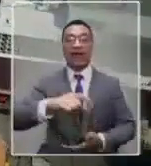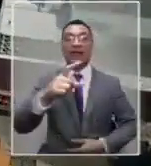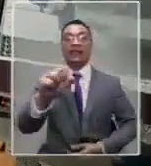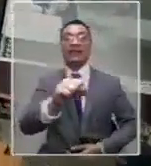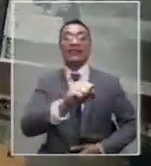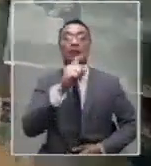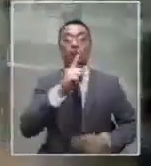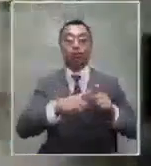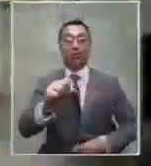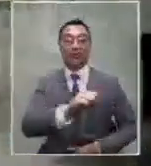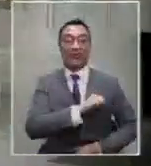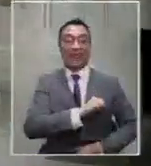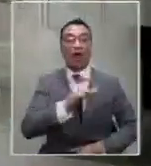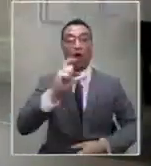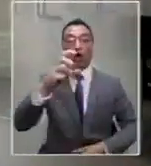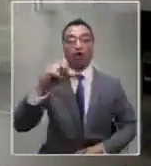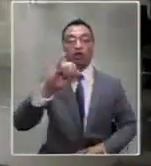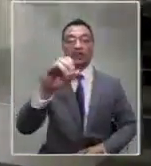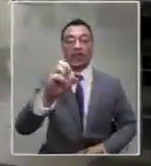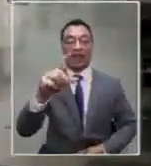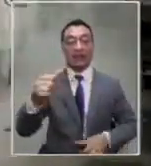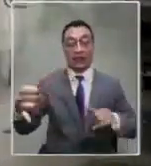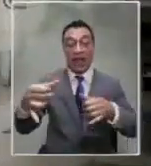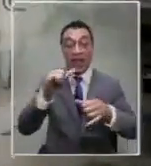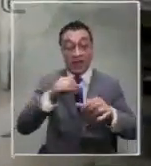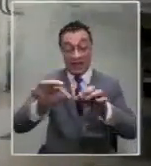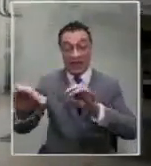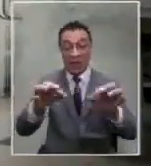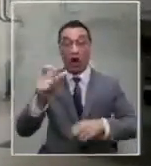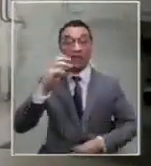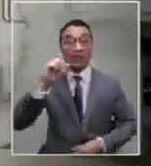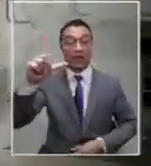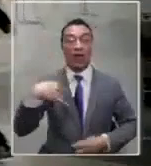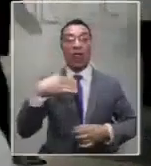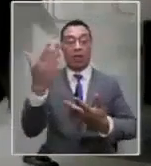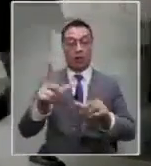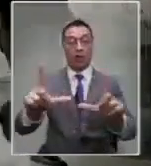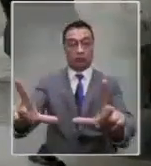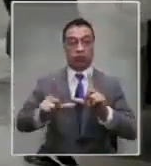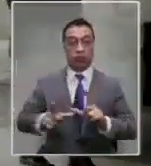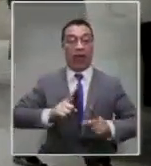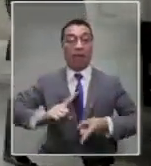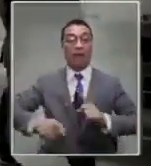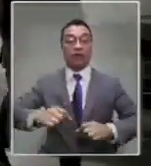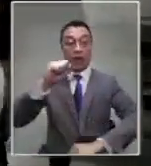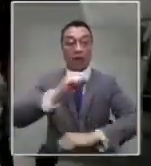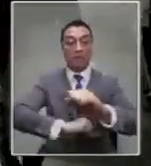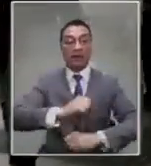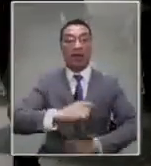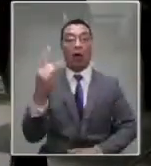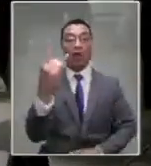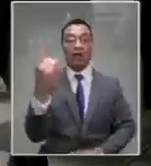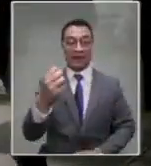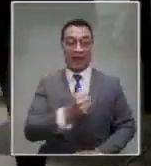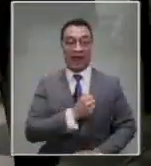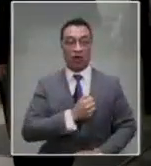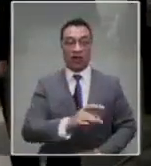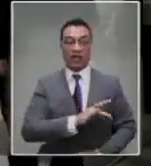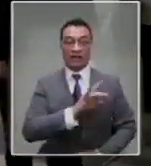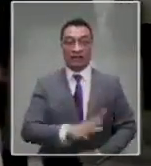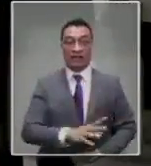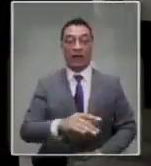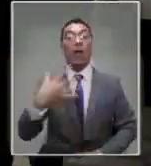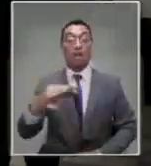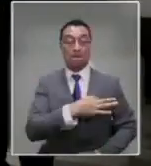Central, Santiago González. Ingeniero civil en obras civiles, tiene un postítulo en administración de empresas en la Universidad Católica